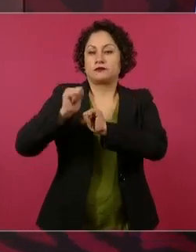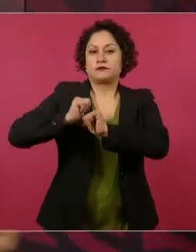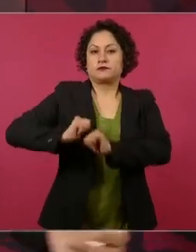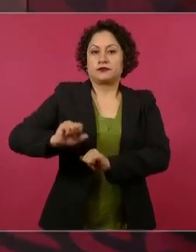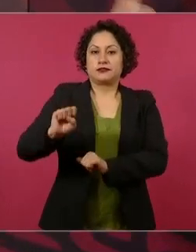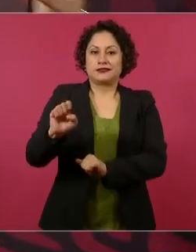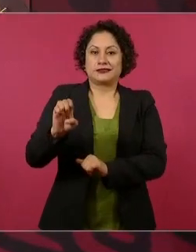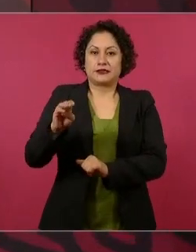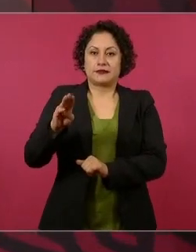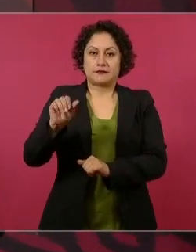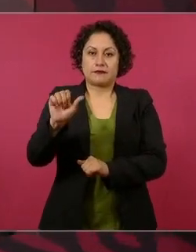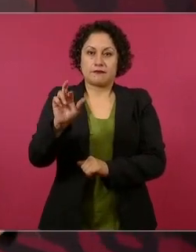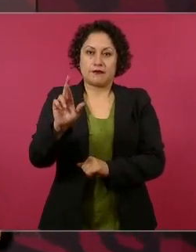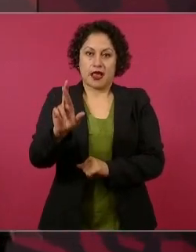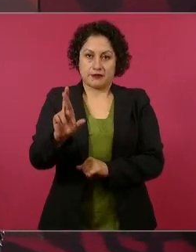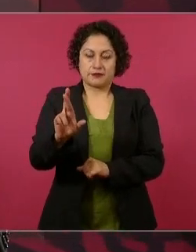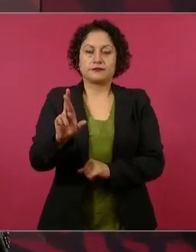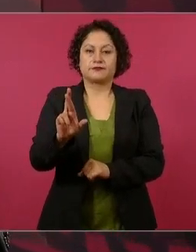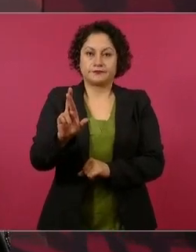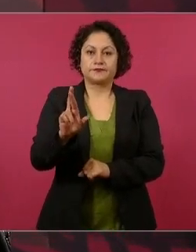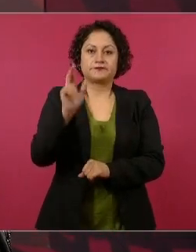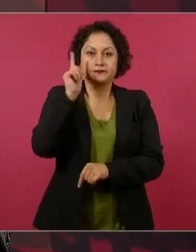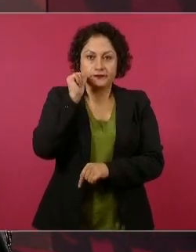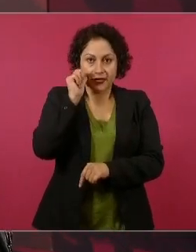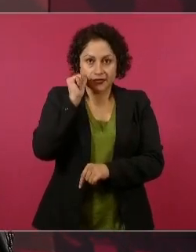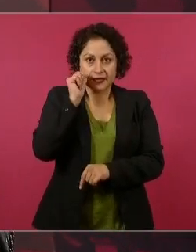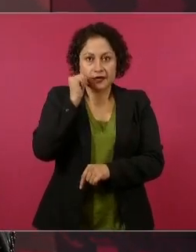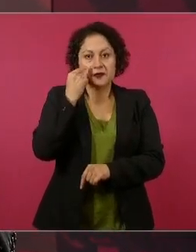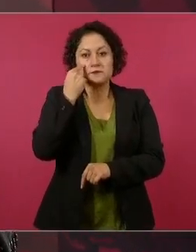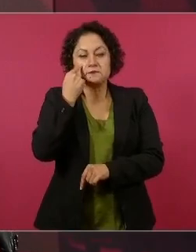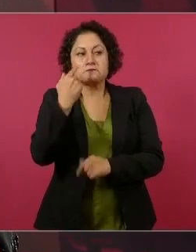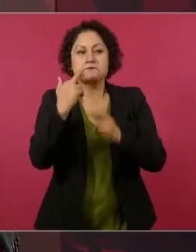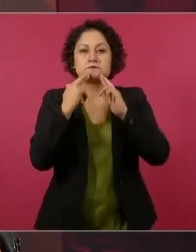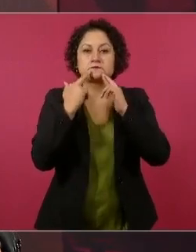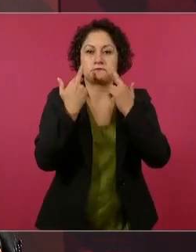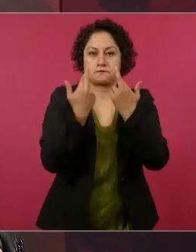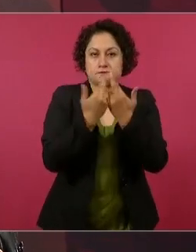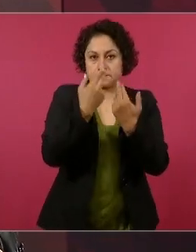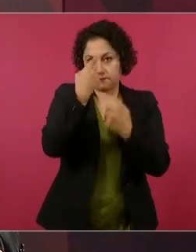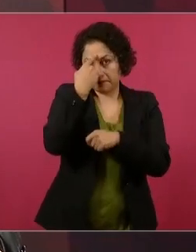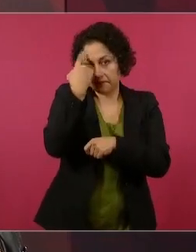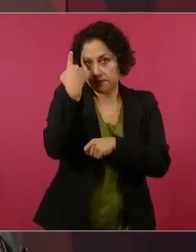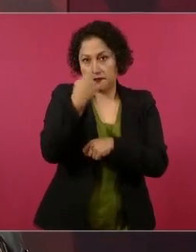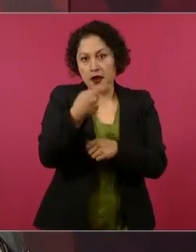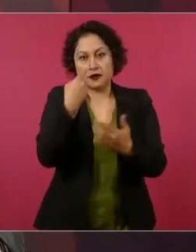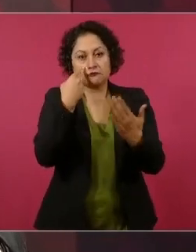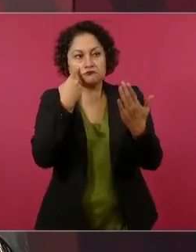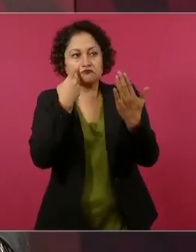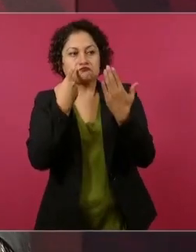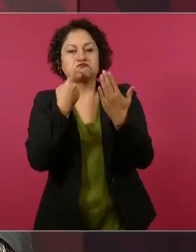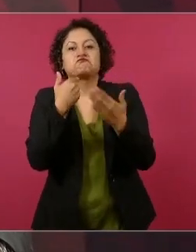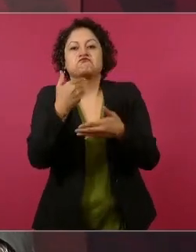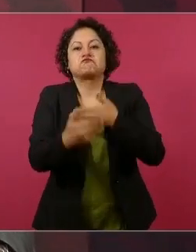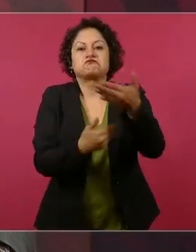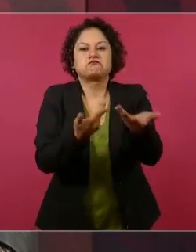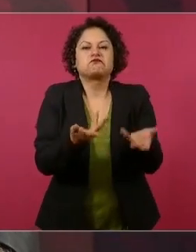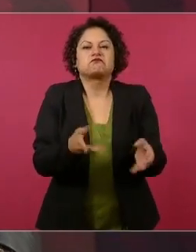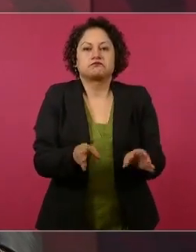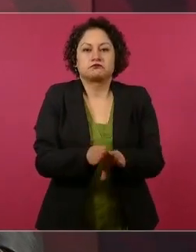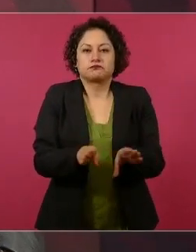y vamos a evaluar el avance en la rehabilitación del puerto de Guaymas y otras obras.